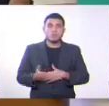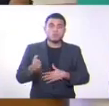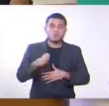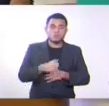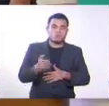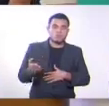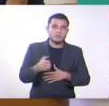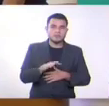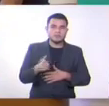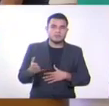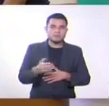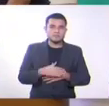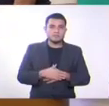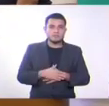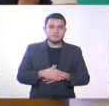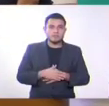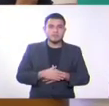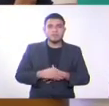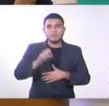cartesiano.